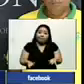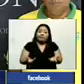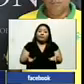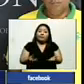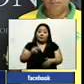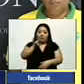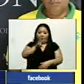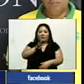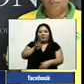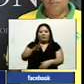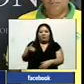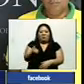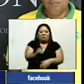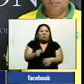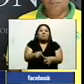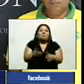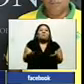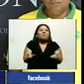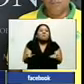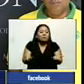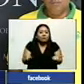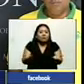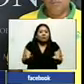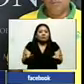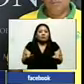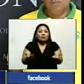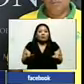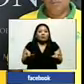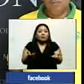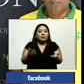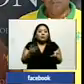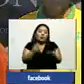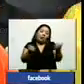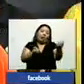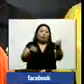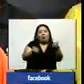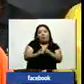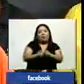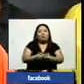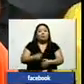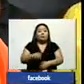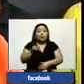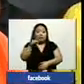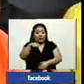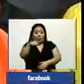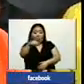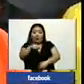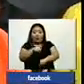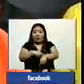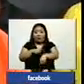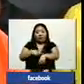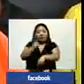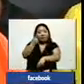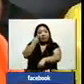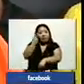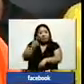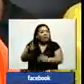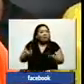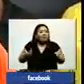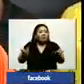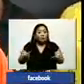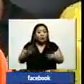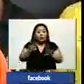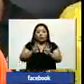Los 24 han sido motivo de tránsito. Estamos buscando. En este momento ocurrió